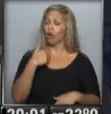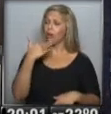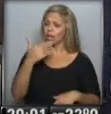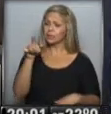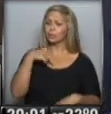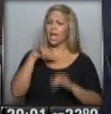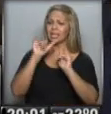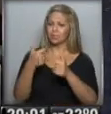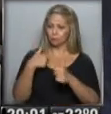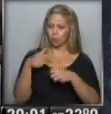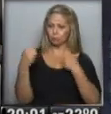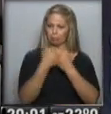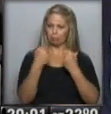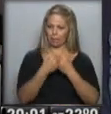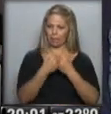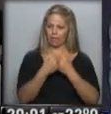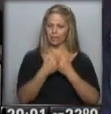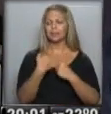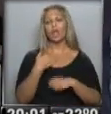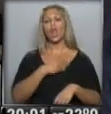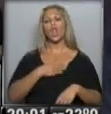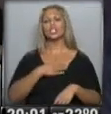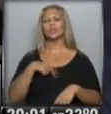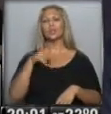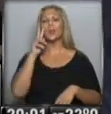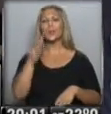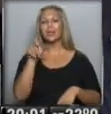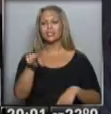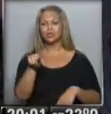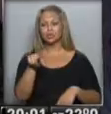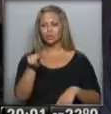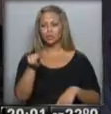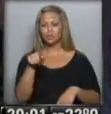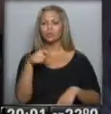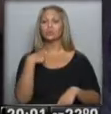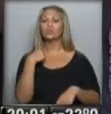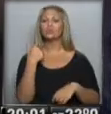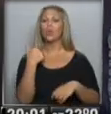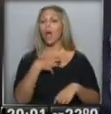por haber aceptado este combate, y lo siento mucho porque va a ver de rodillas a su pupilo.